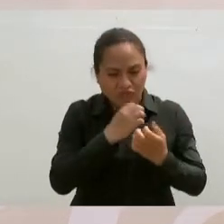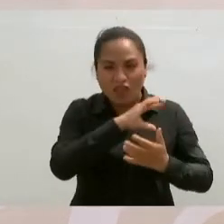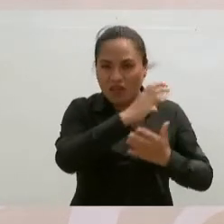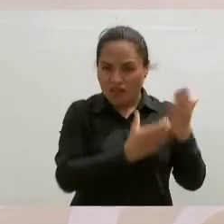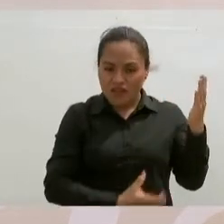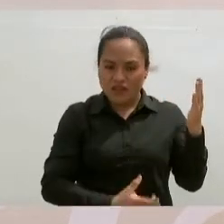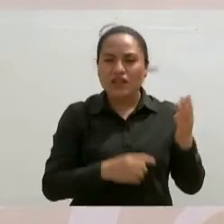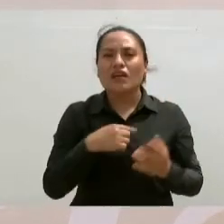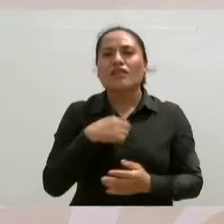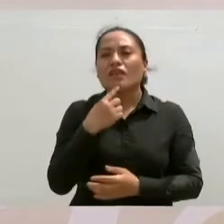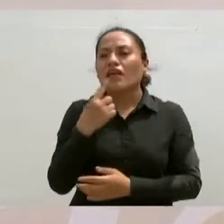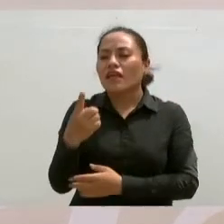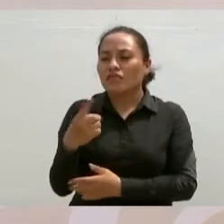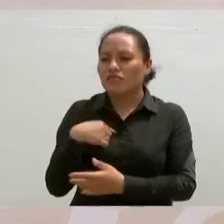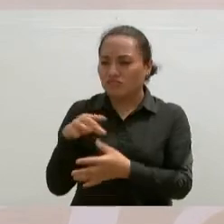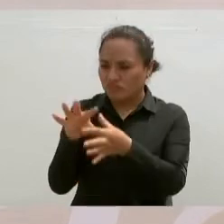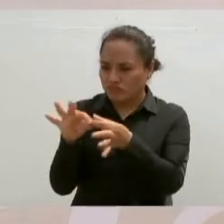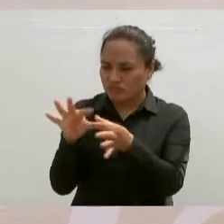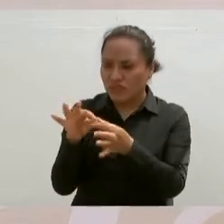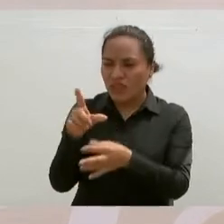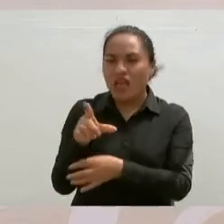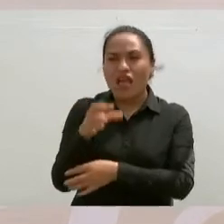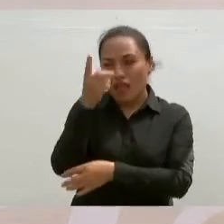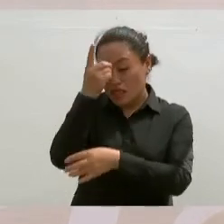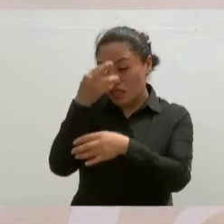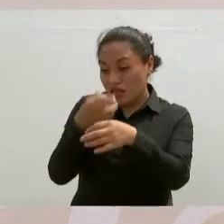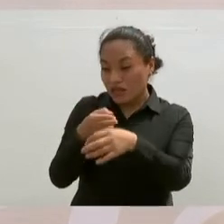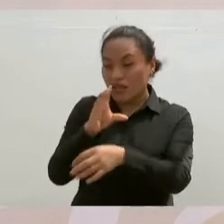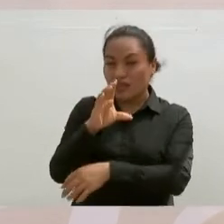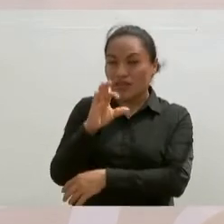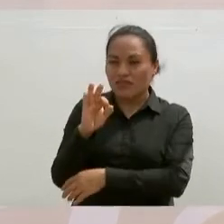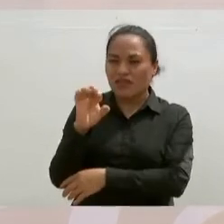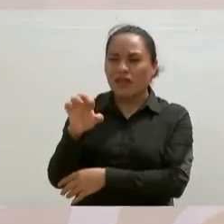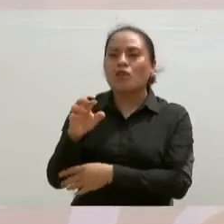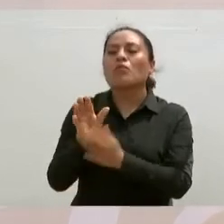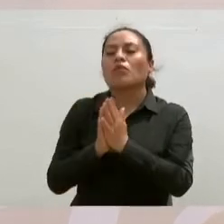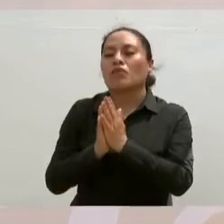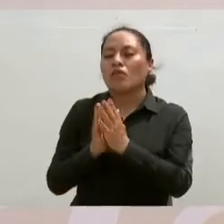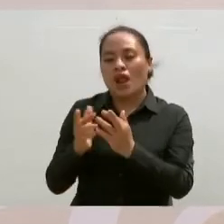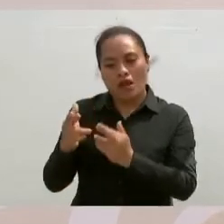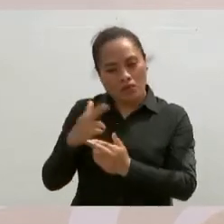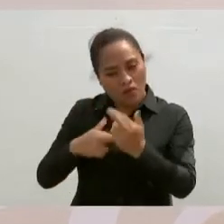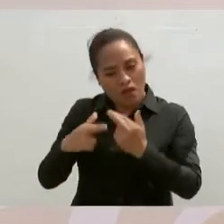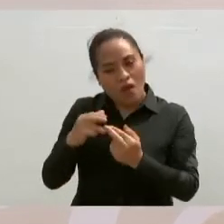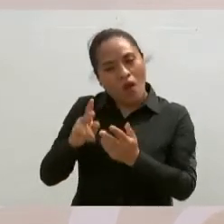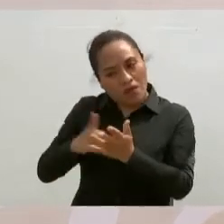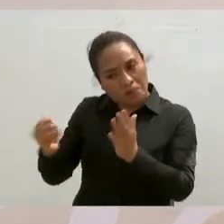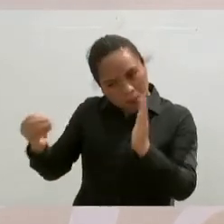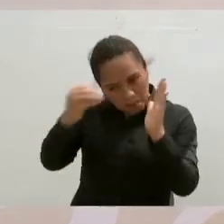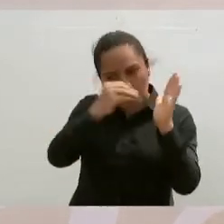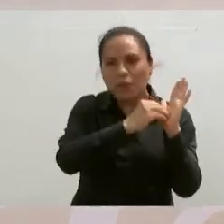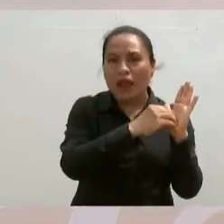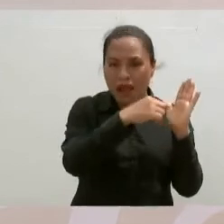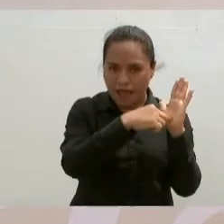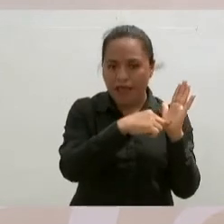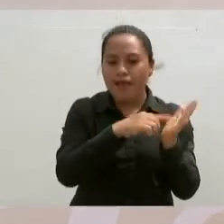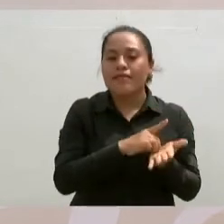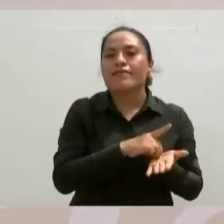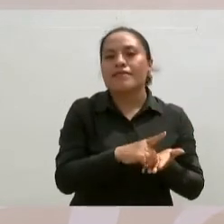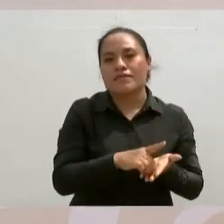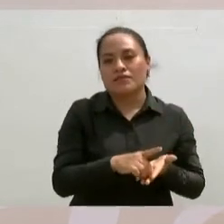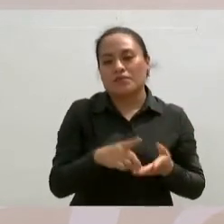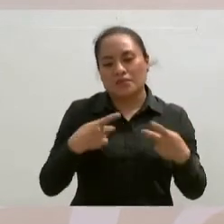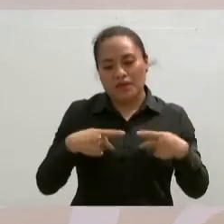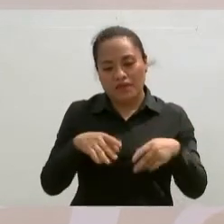instrucciones al director de la Comisión Federal de Electricidad que regresara como estaba, en beneficio de los